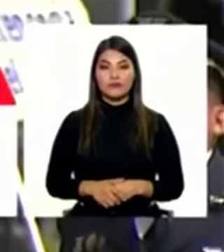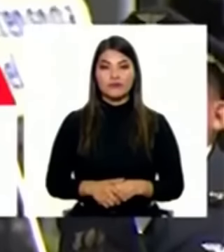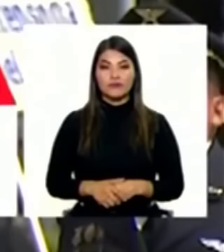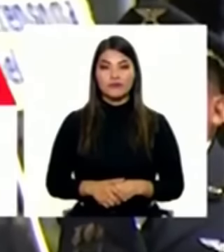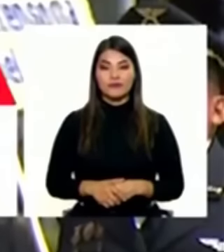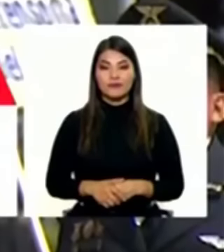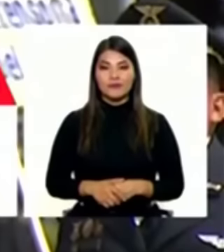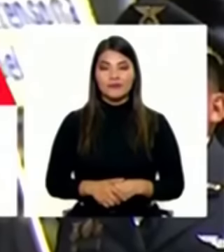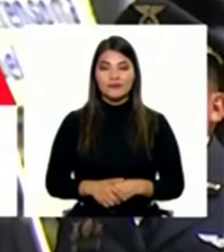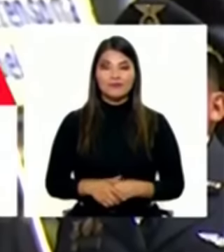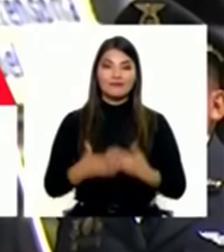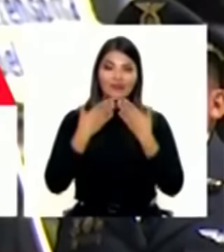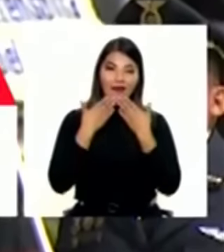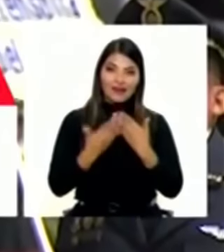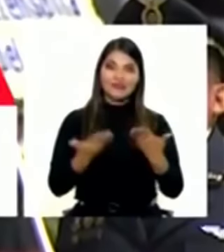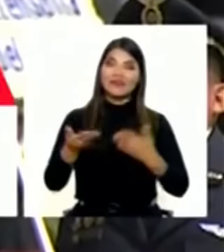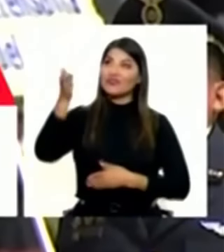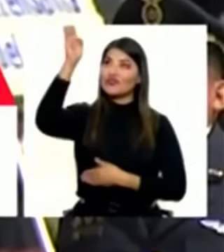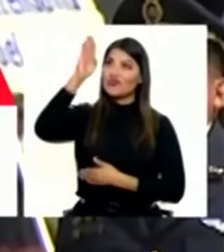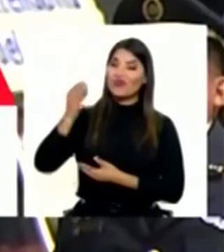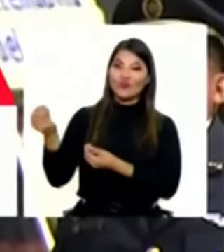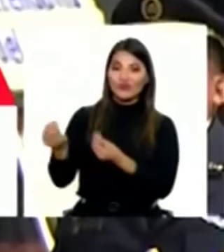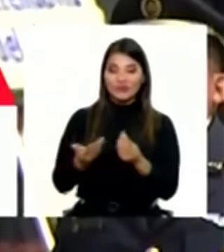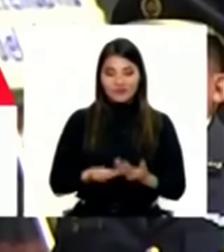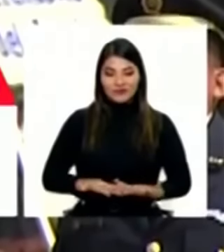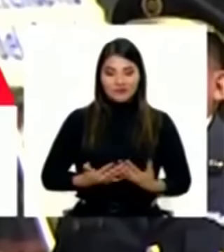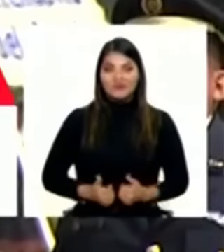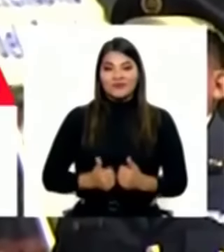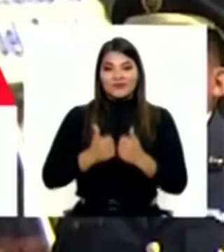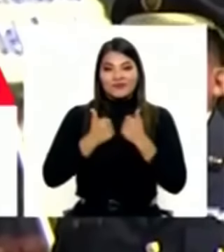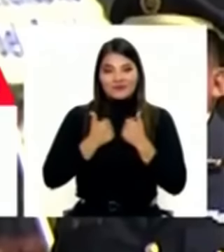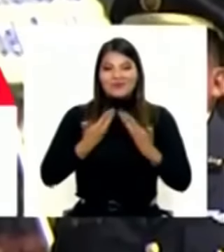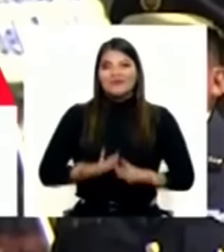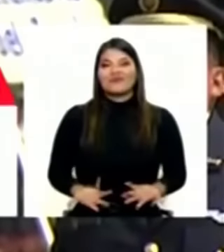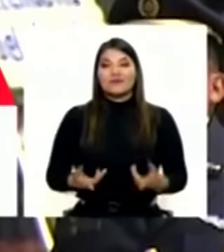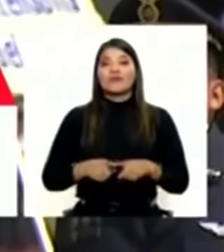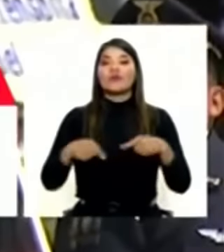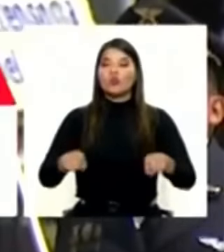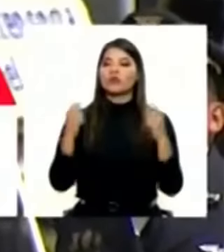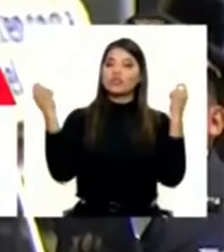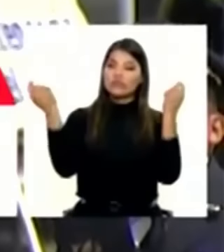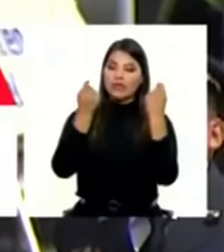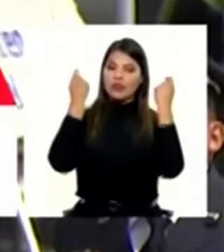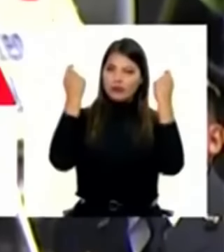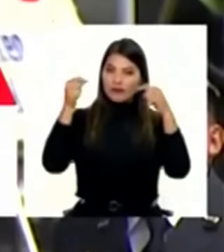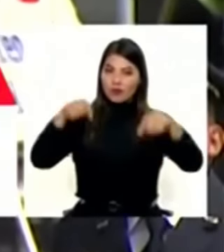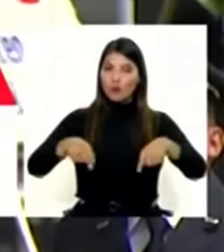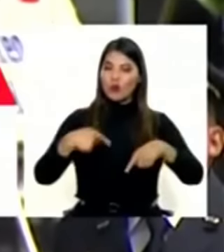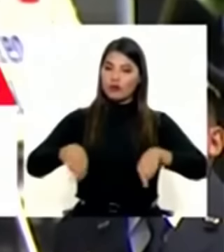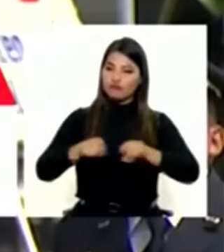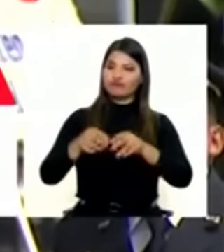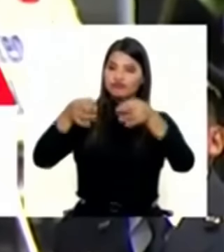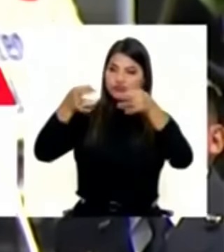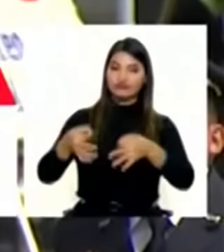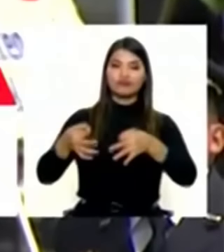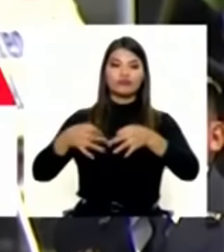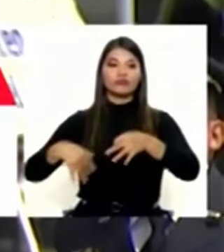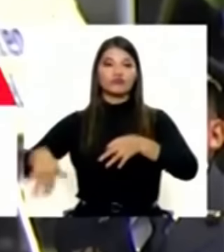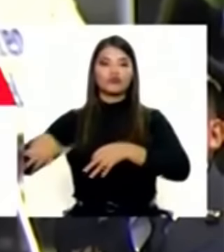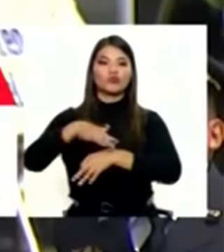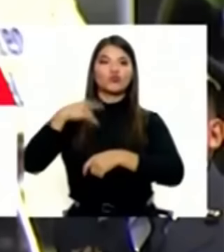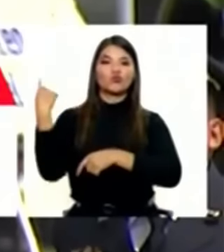Damos gracias al Dios de la vida porque celebramos el Día Institucional